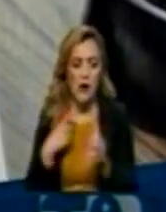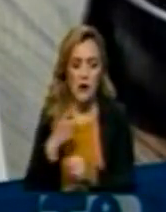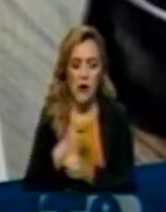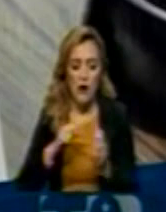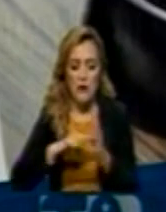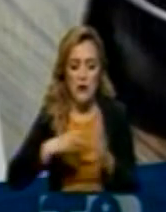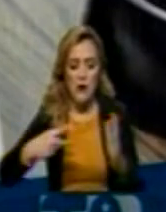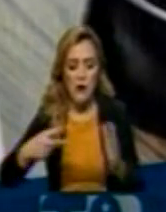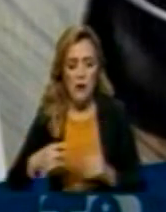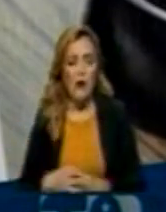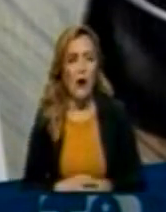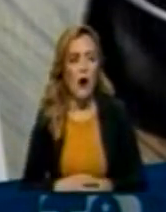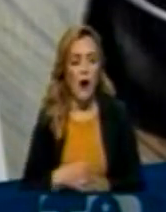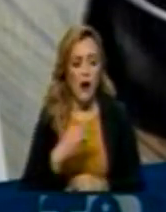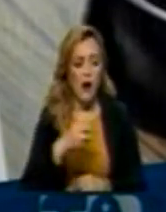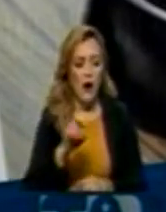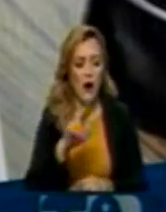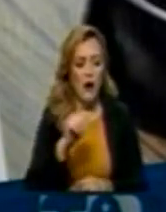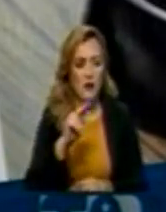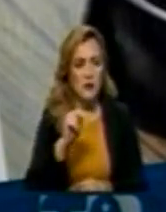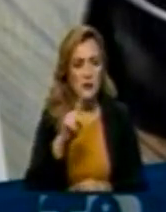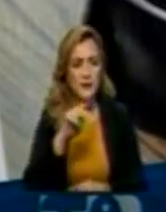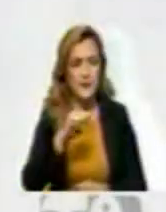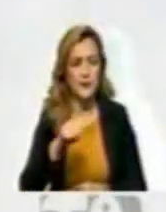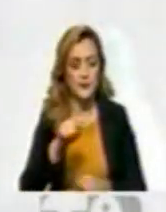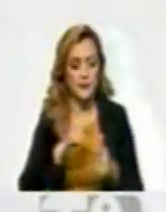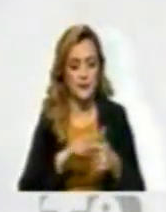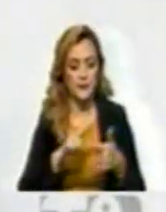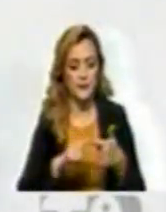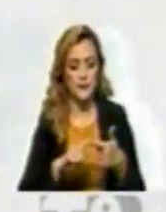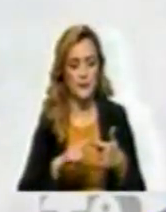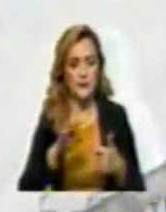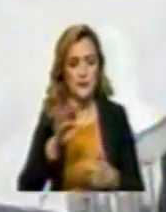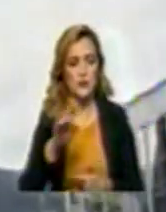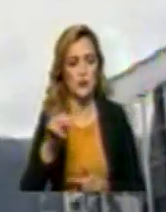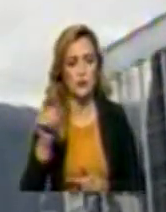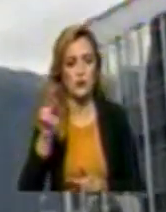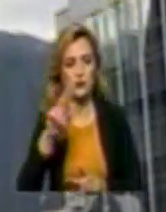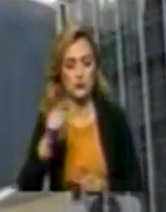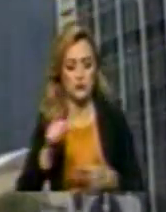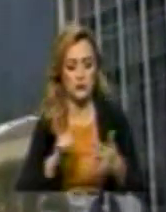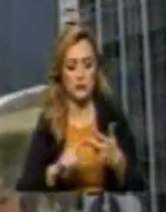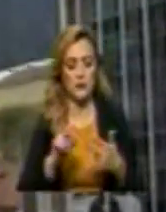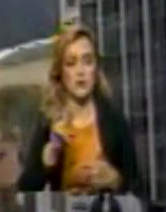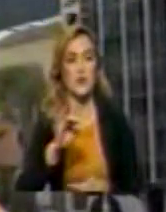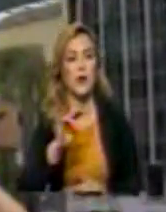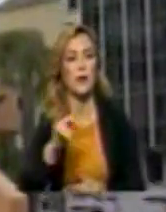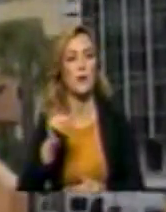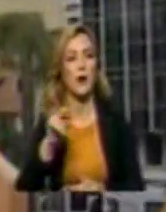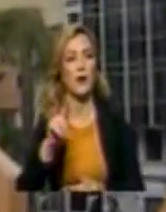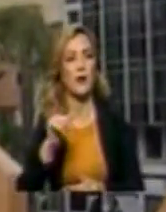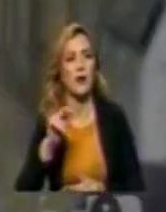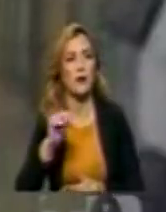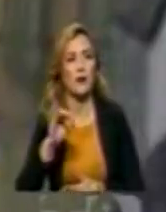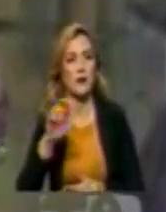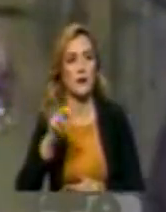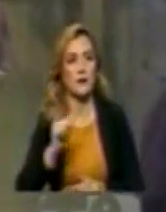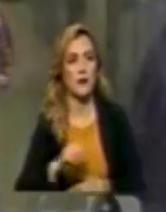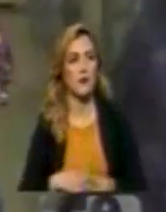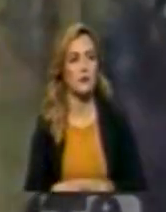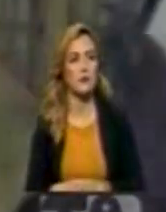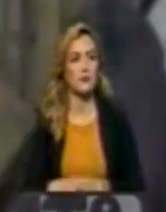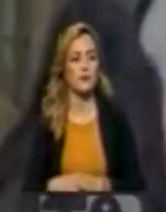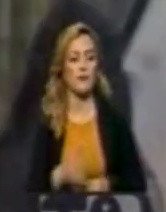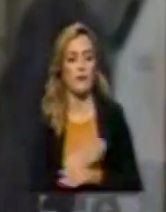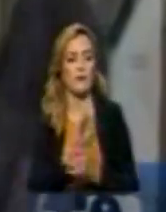Virgilio Hernández, José Tuárez y Gabriela Rivadeneira. No obstante, en el testimonio anticipado que rindió el testigo este lunes, habría